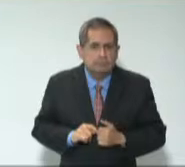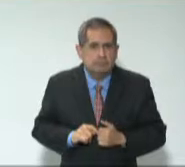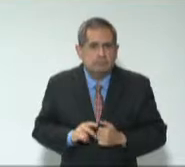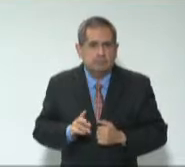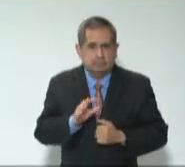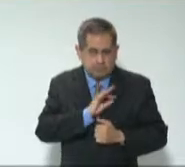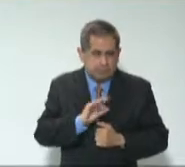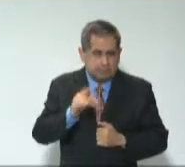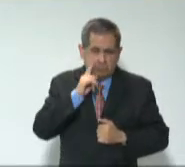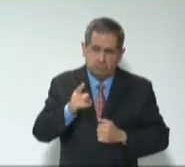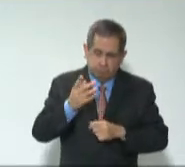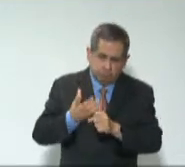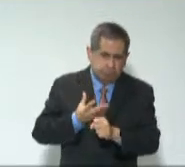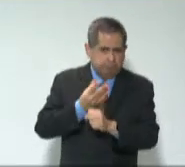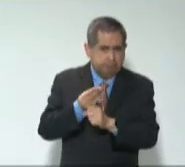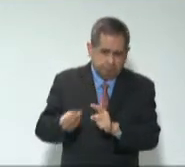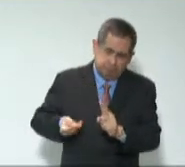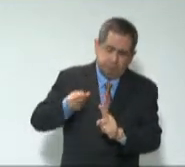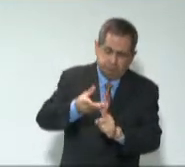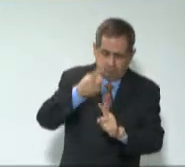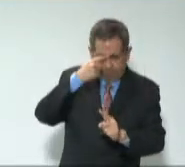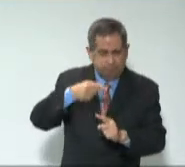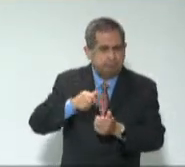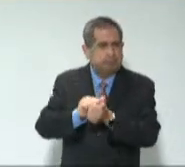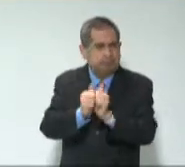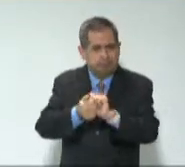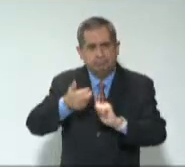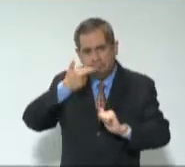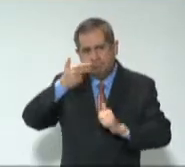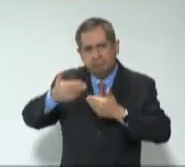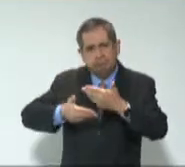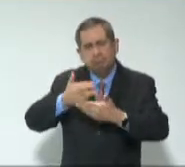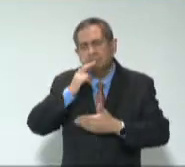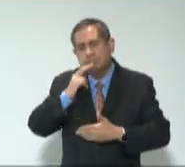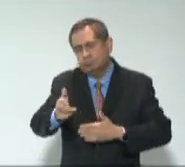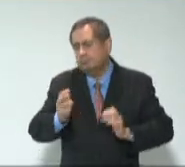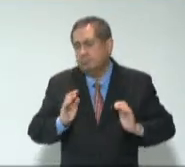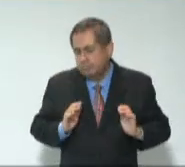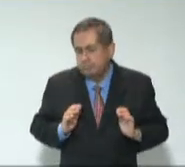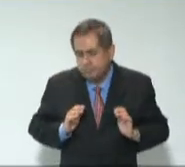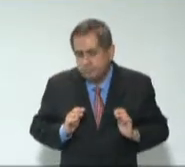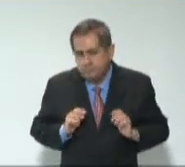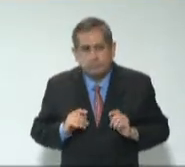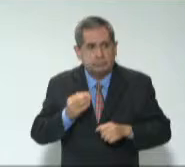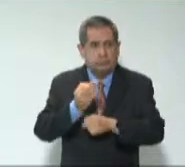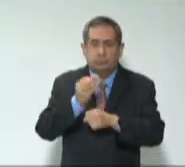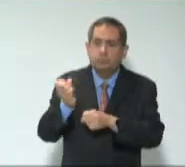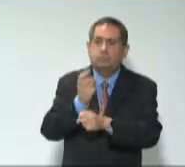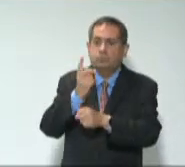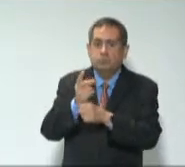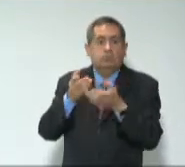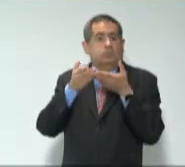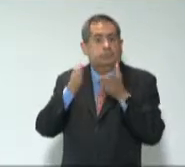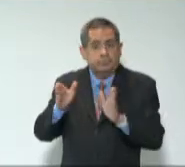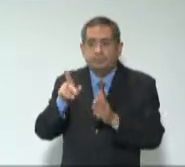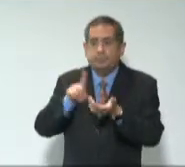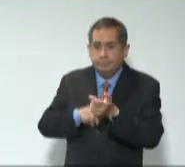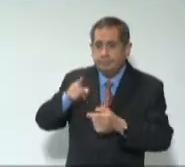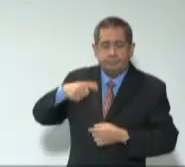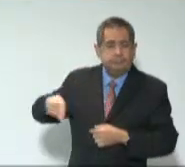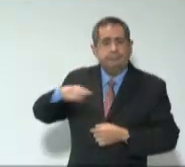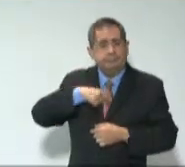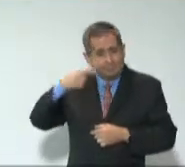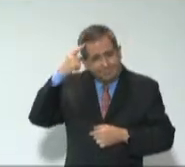contribuir significativamente a mejores resultados yo creo que se abre una ventana de de oportunidad que que